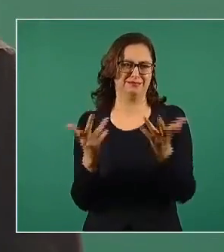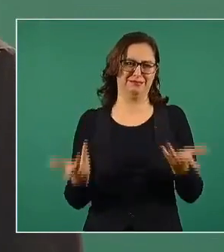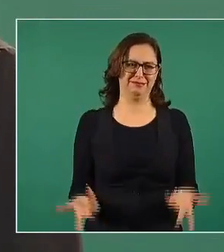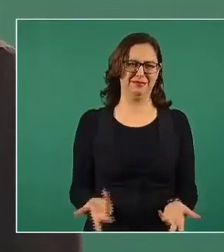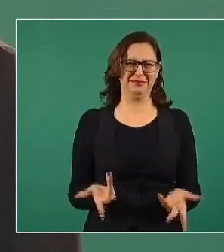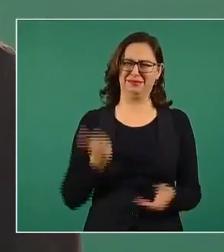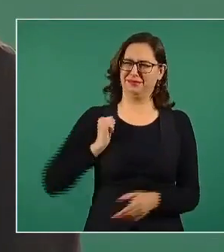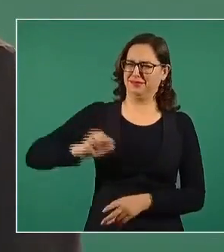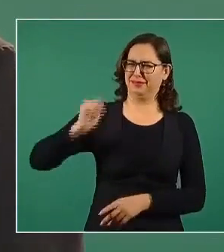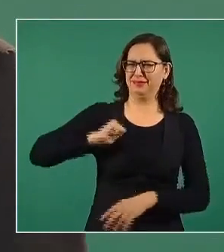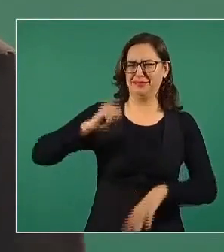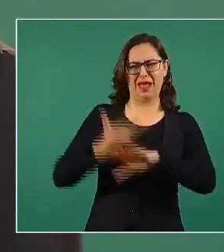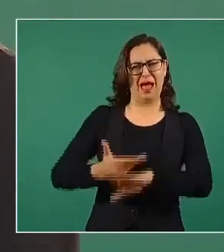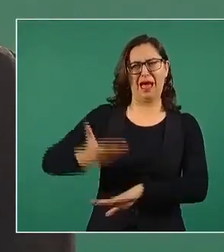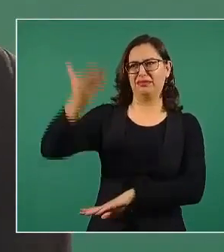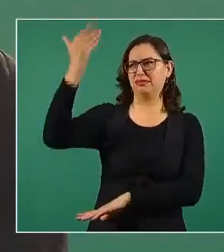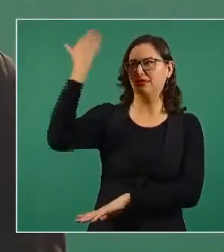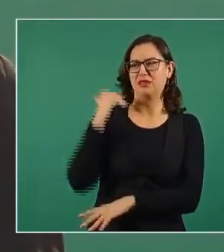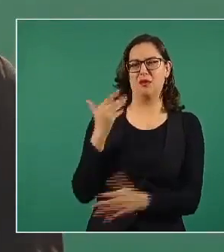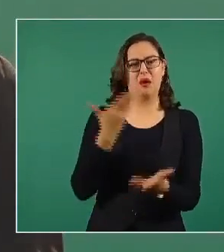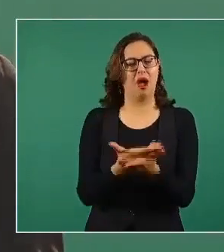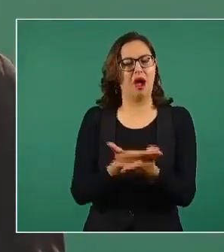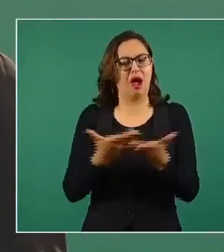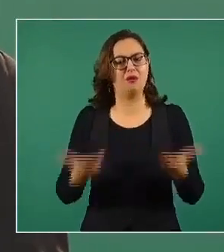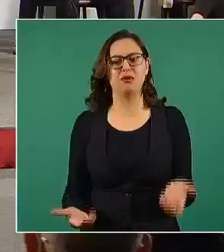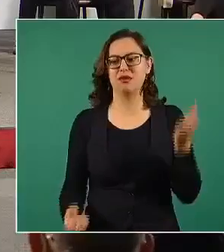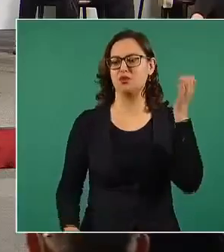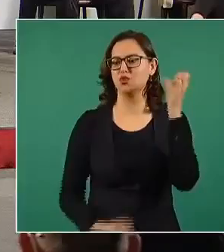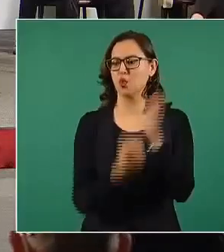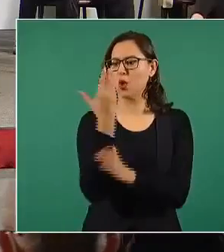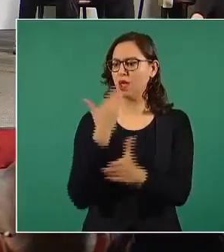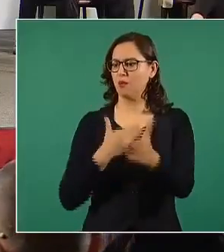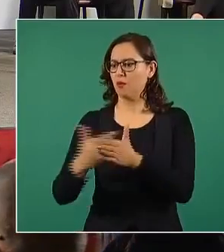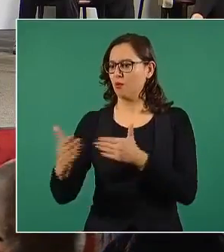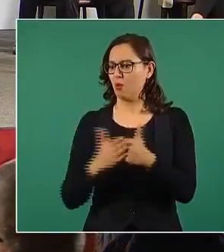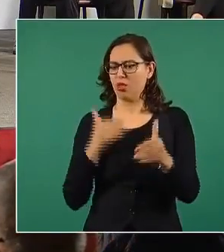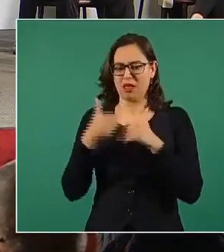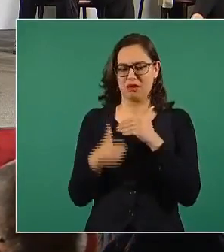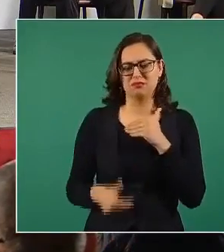mundo es la fraternidad universal,